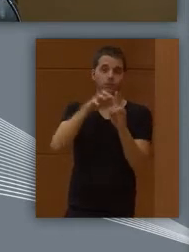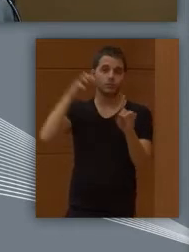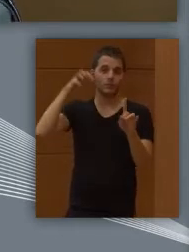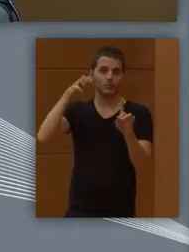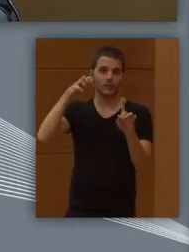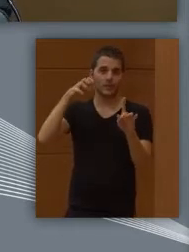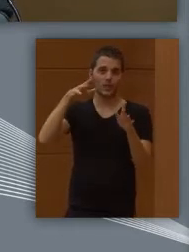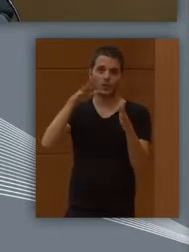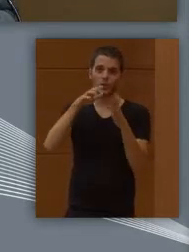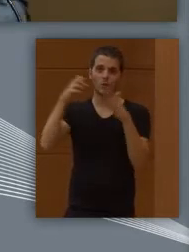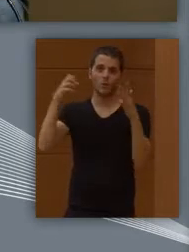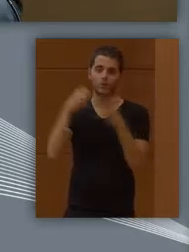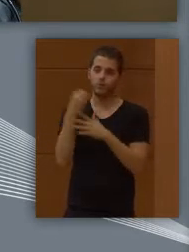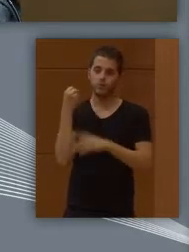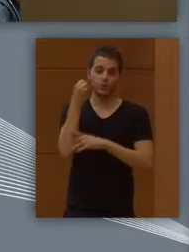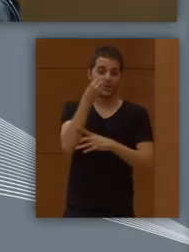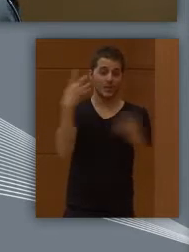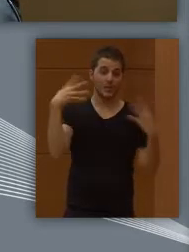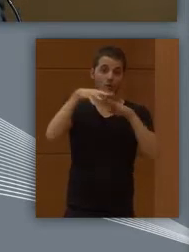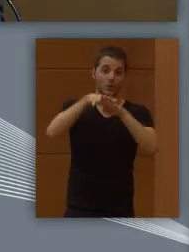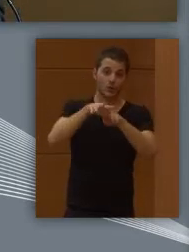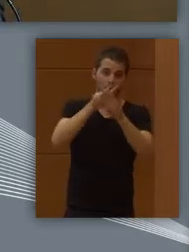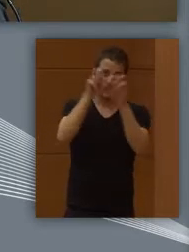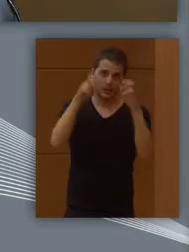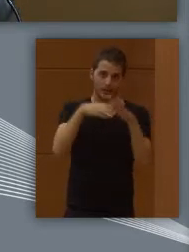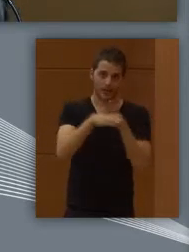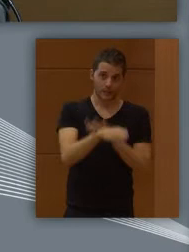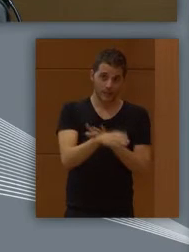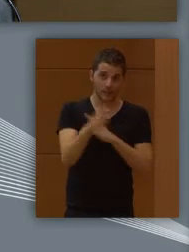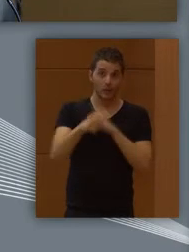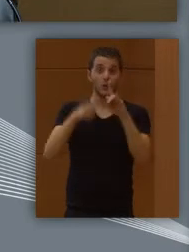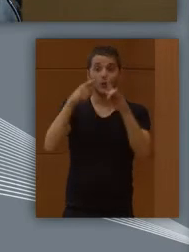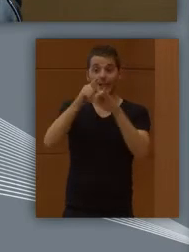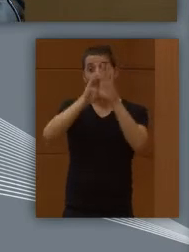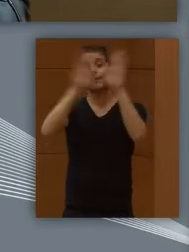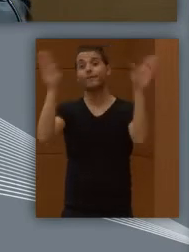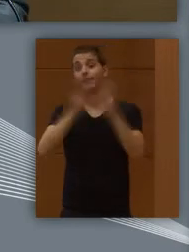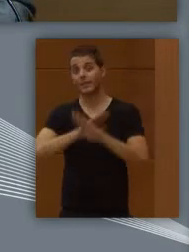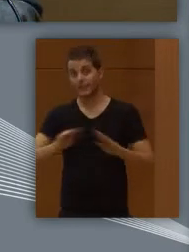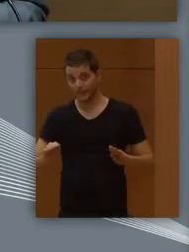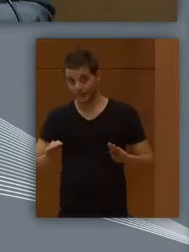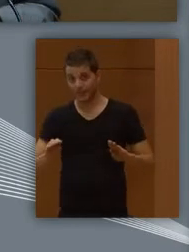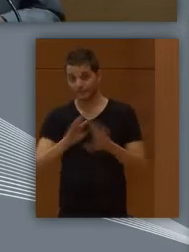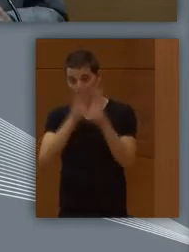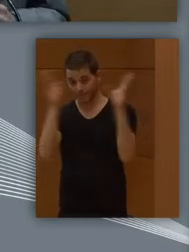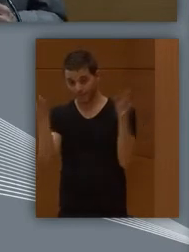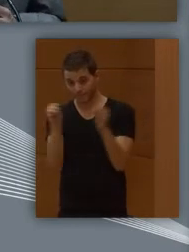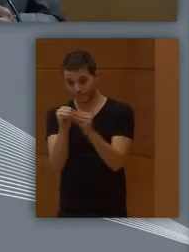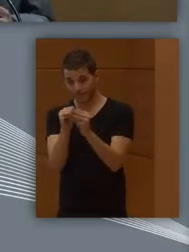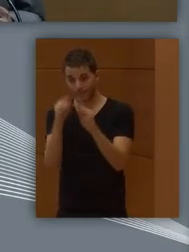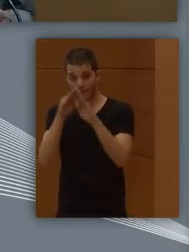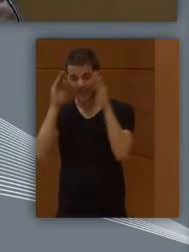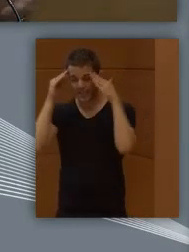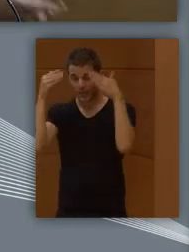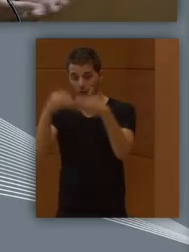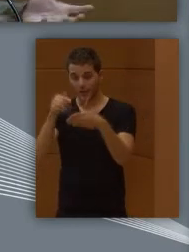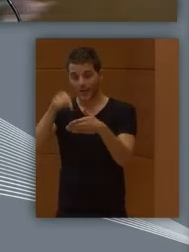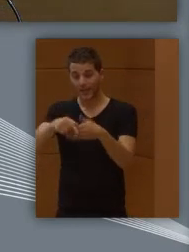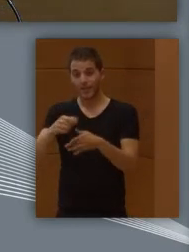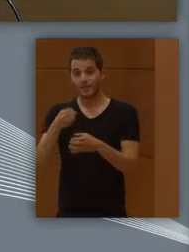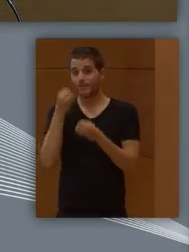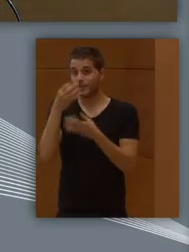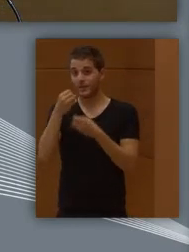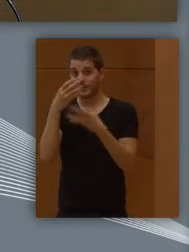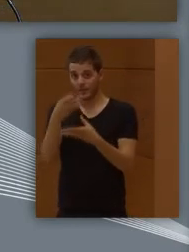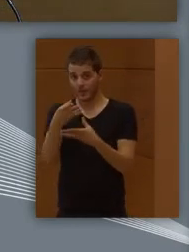su potencial inclusivo y accesible, para llegar finalmente a la conclusión y al foco de mi intervención, no